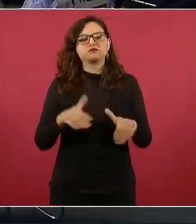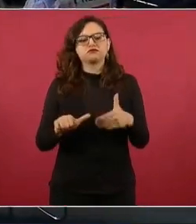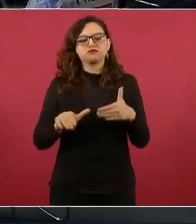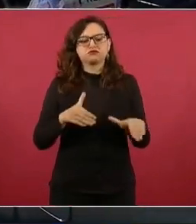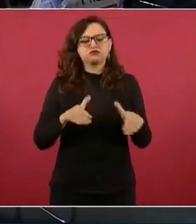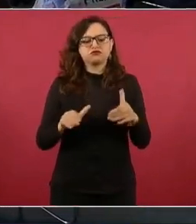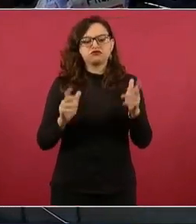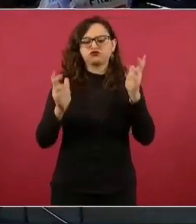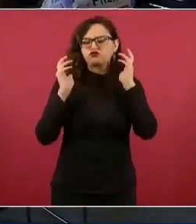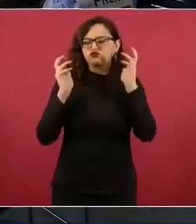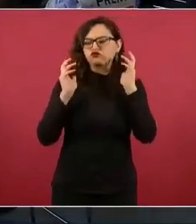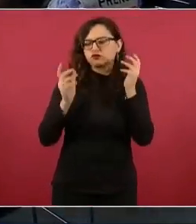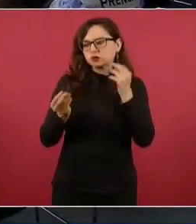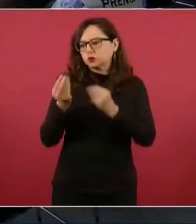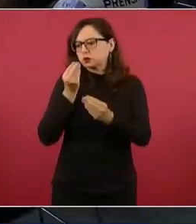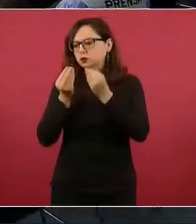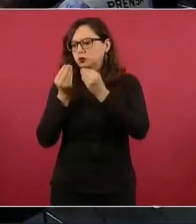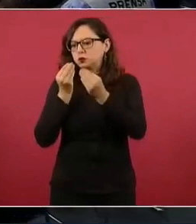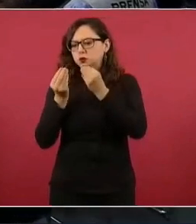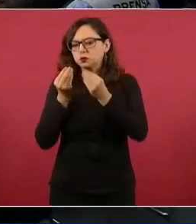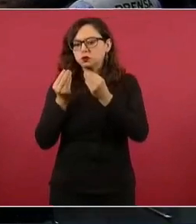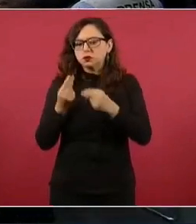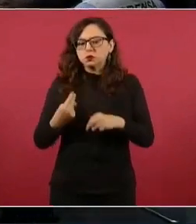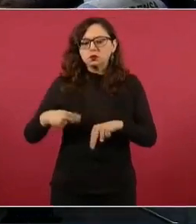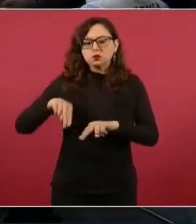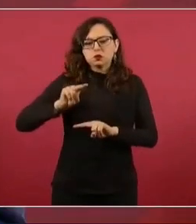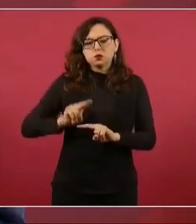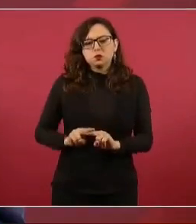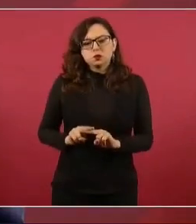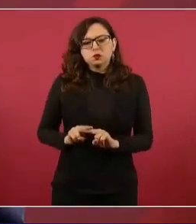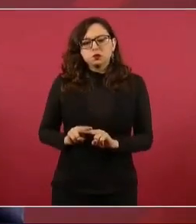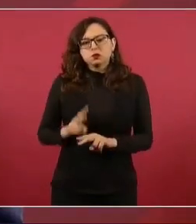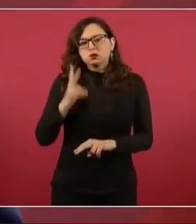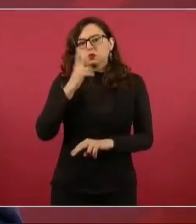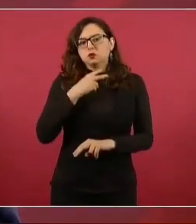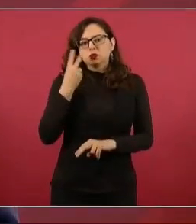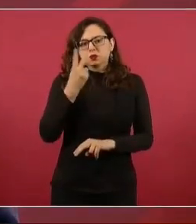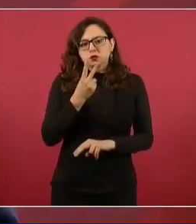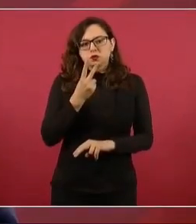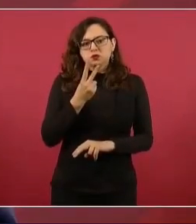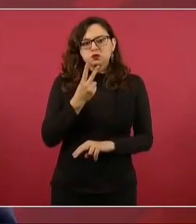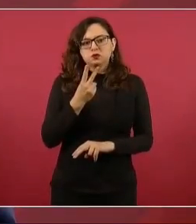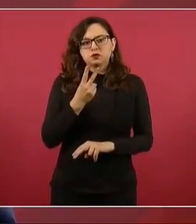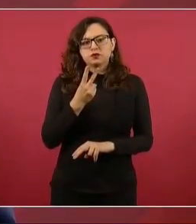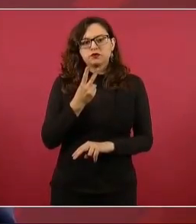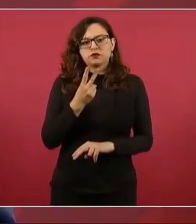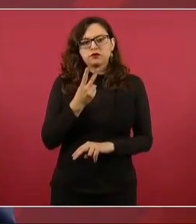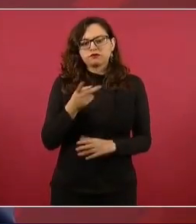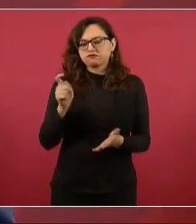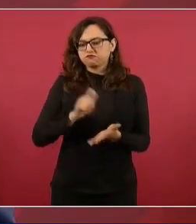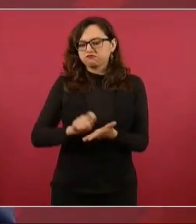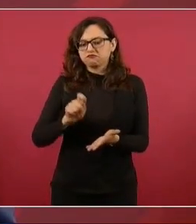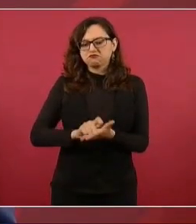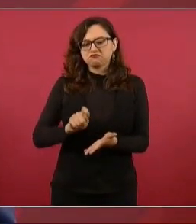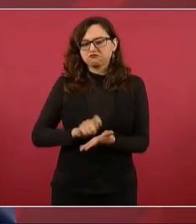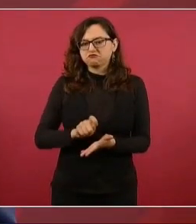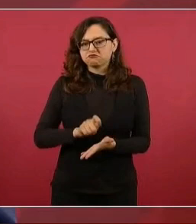me baño, desayuno, me siento 2 horas a